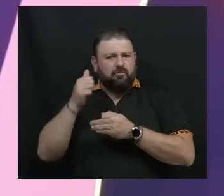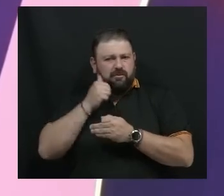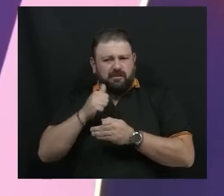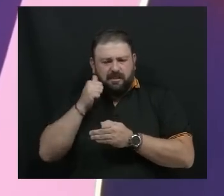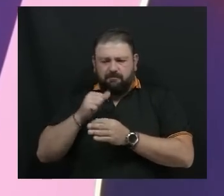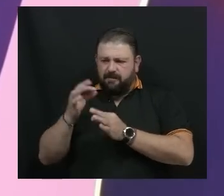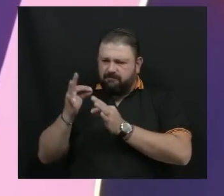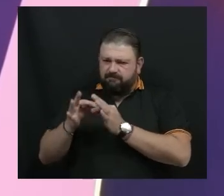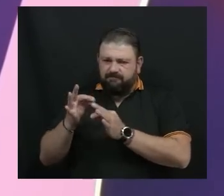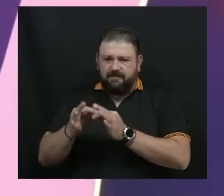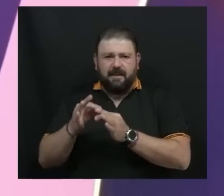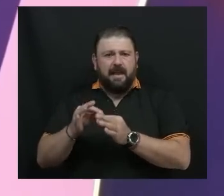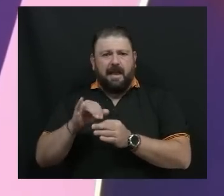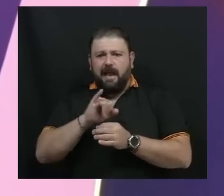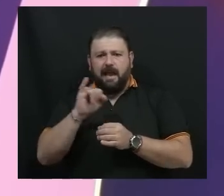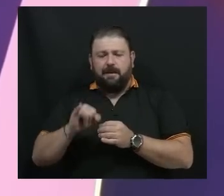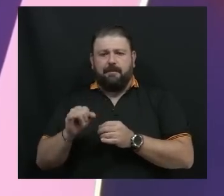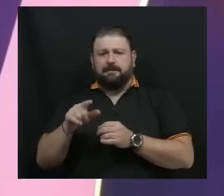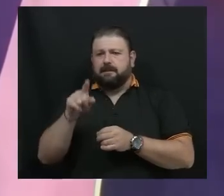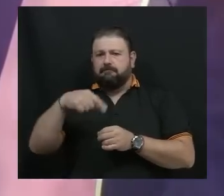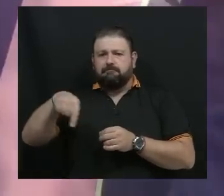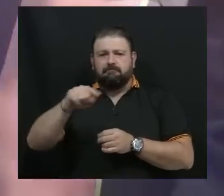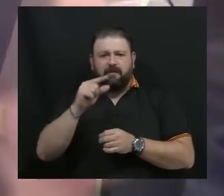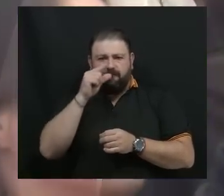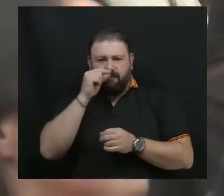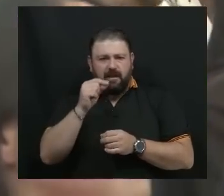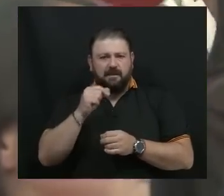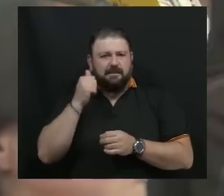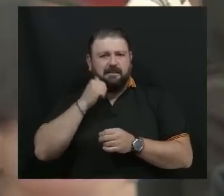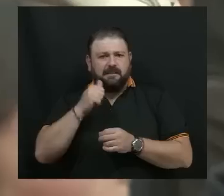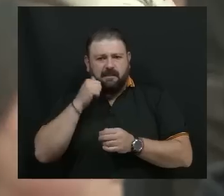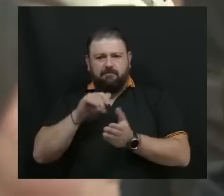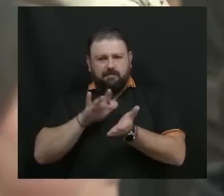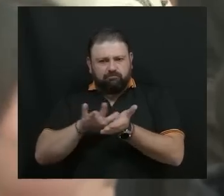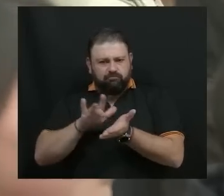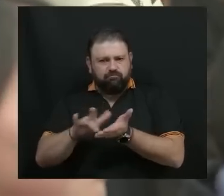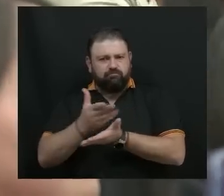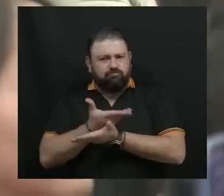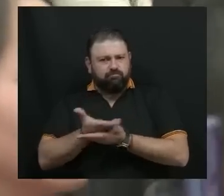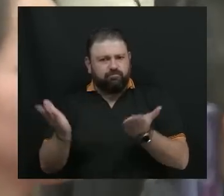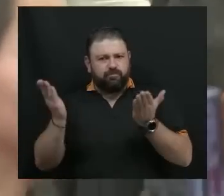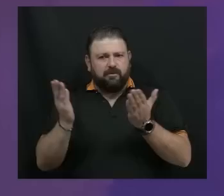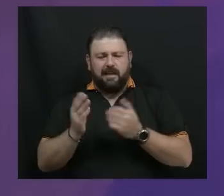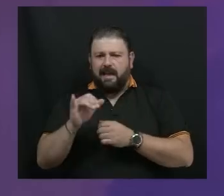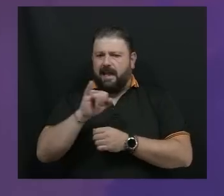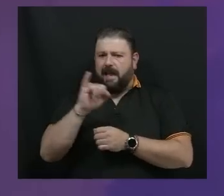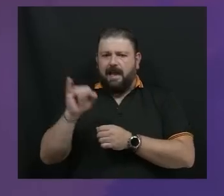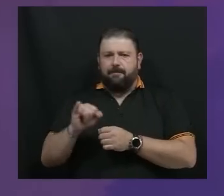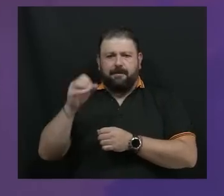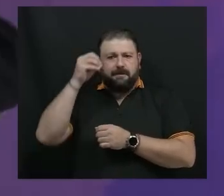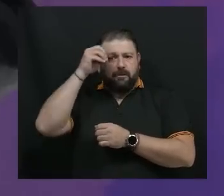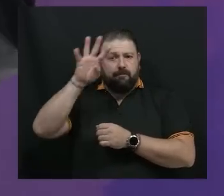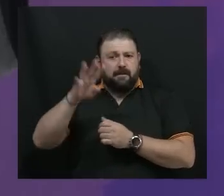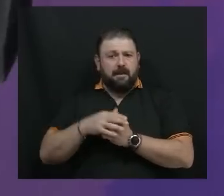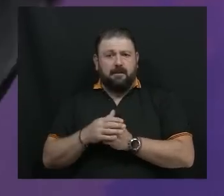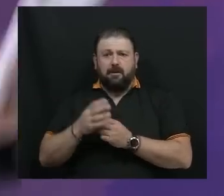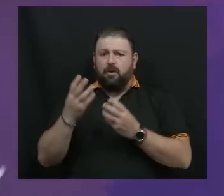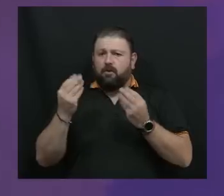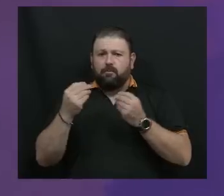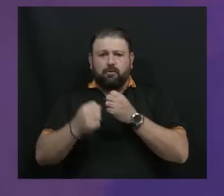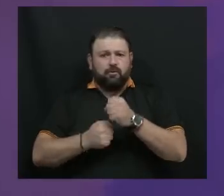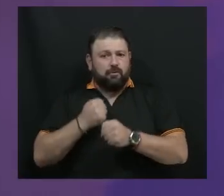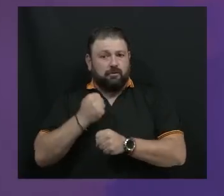nunca les ha fallado. Jamás. Jamás. Hace muchos años no teníamos ni